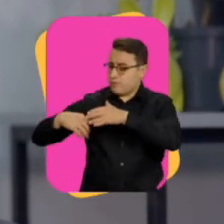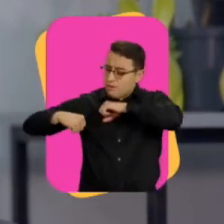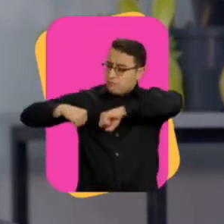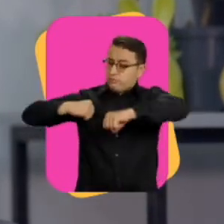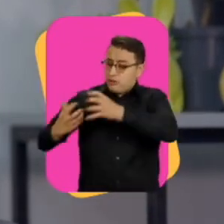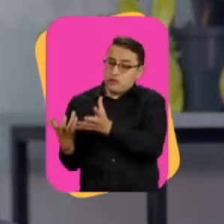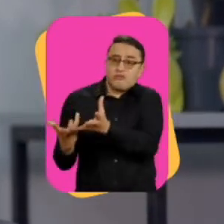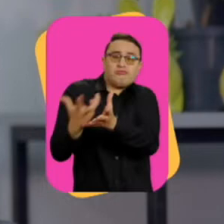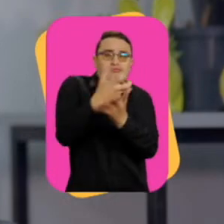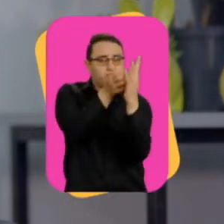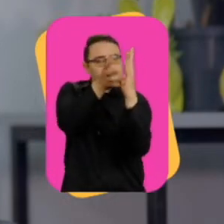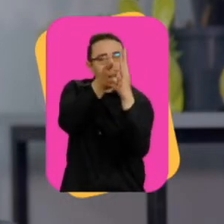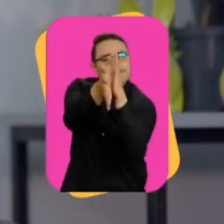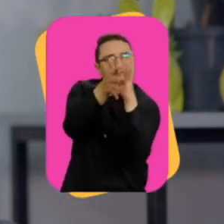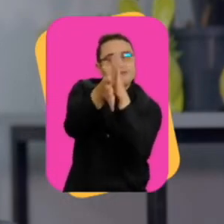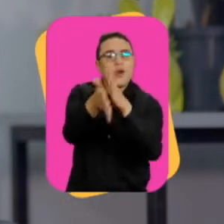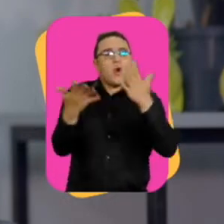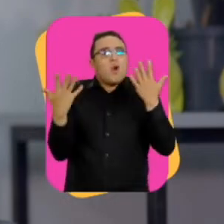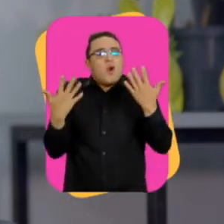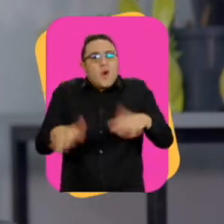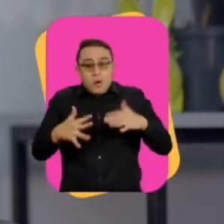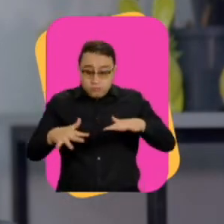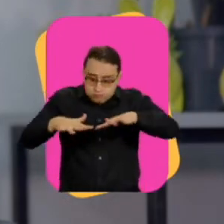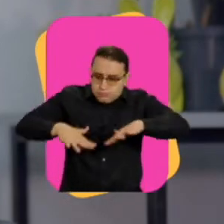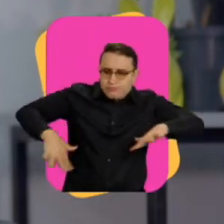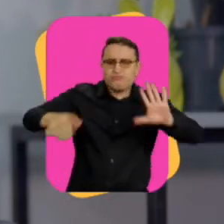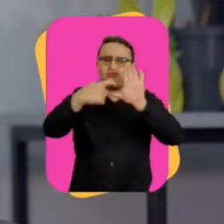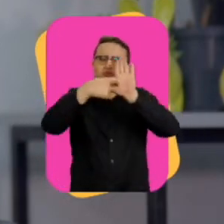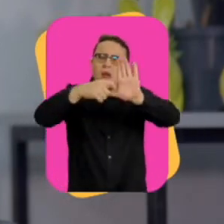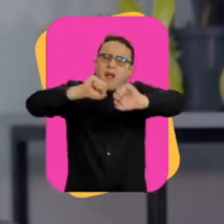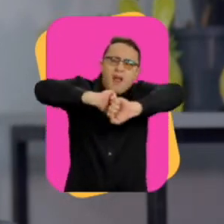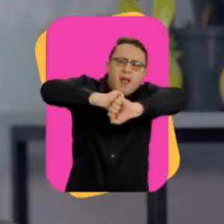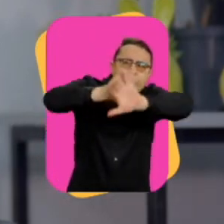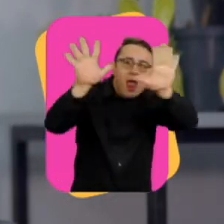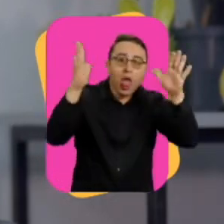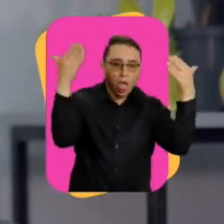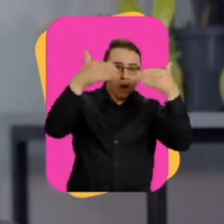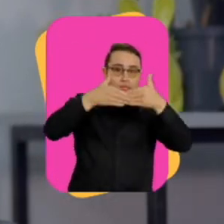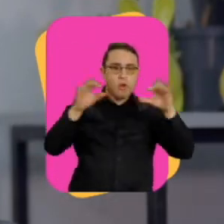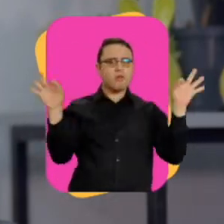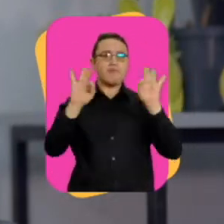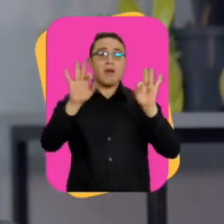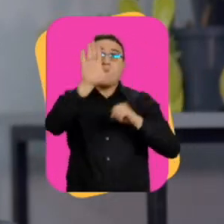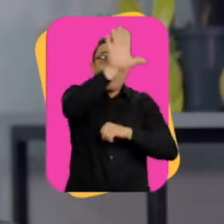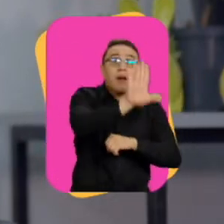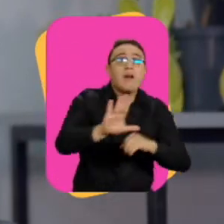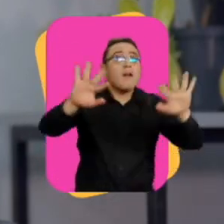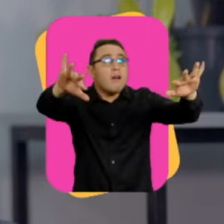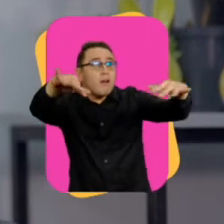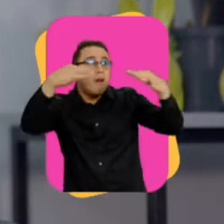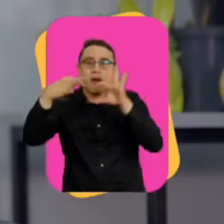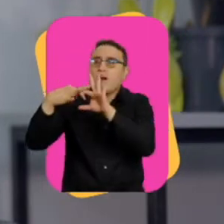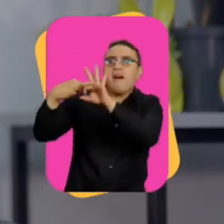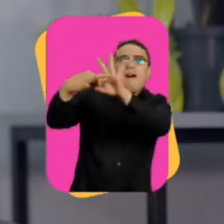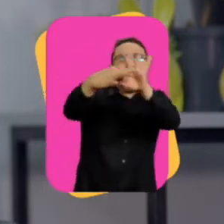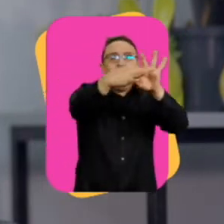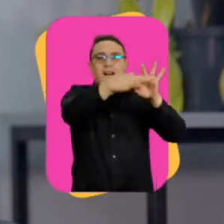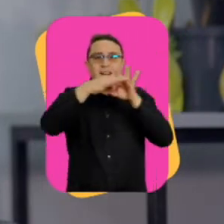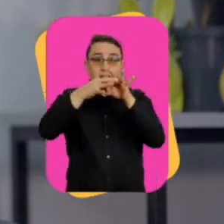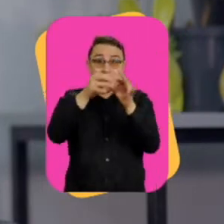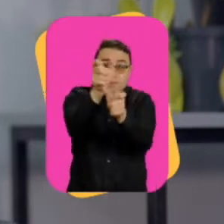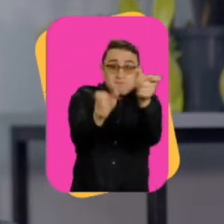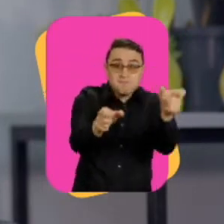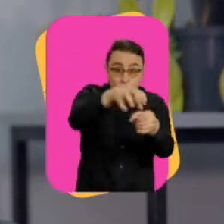2020, un espacio que ofrece transparencia, que nos une con las audiencias, que nos une con los ciudadanos